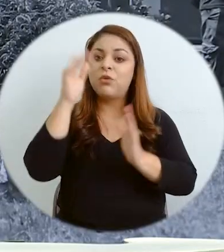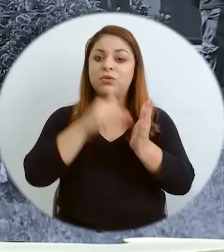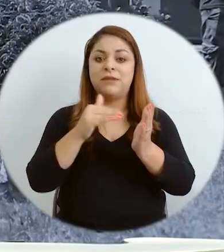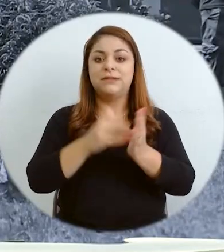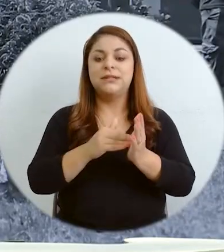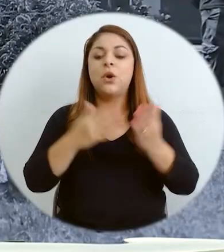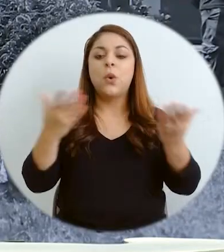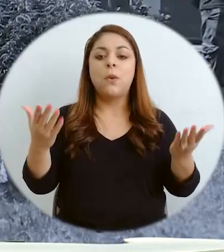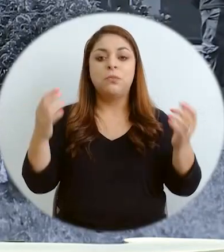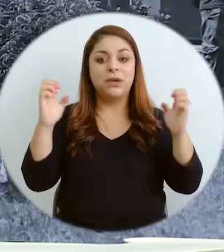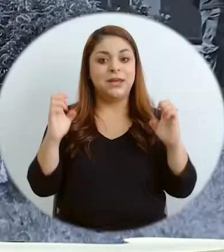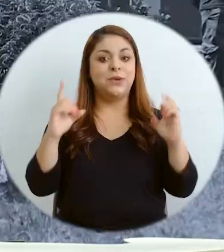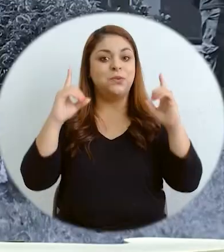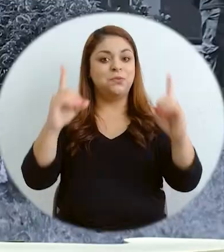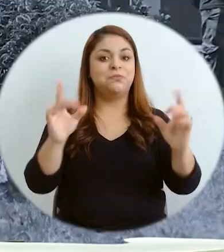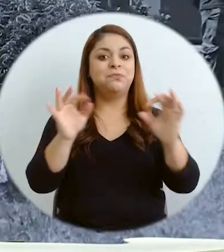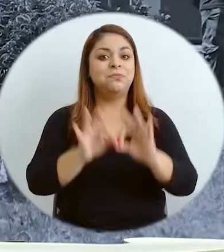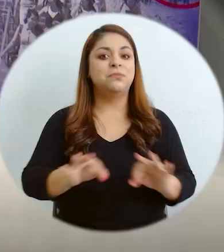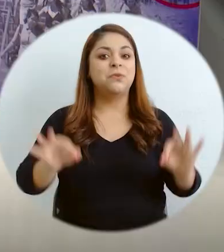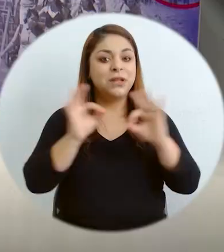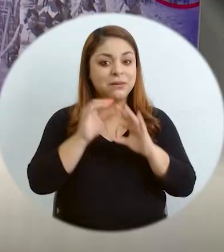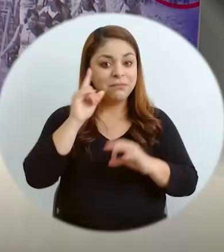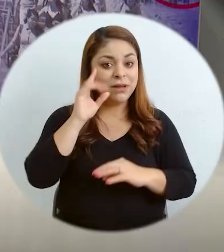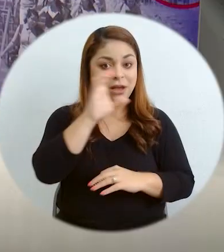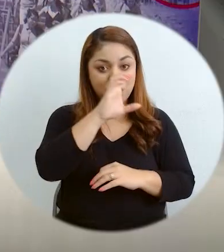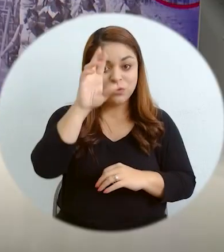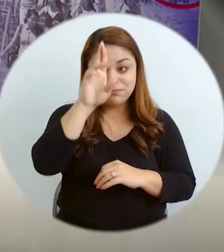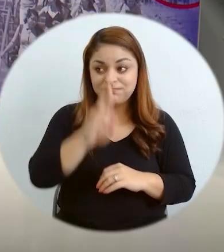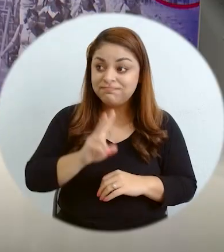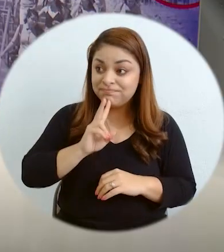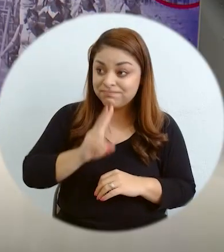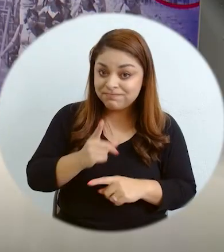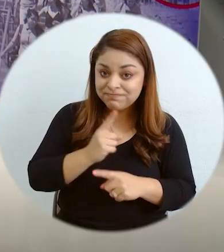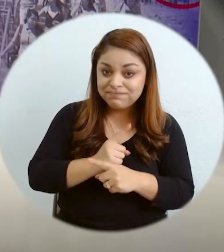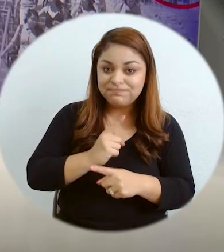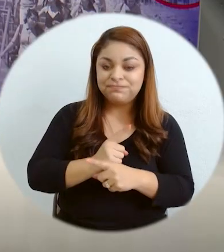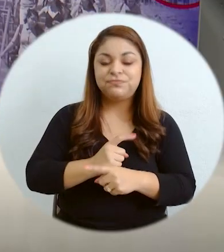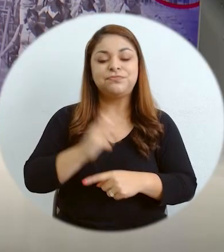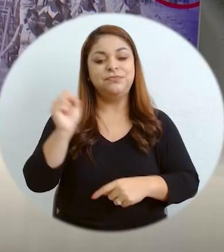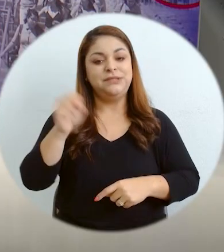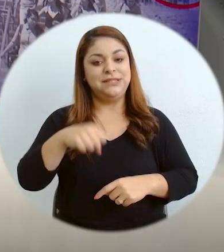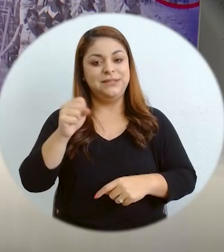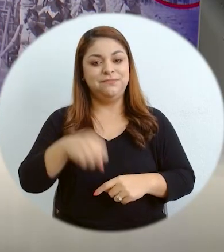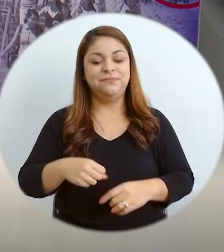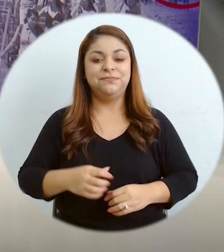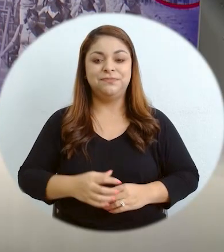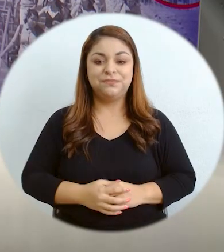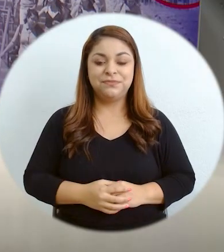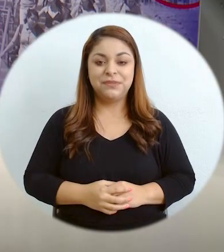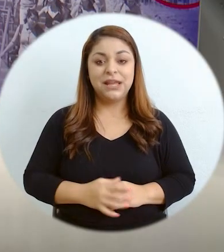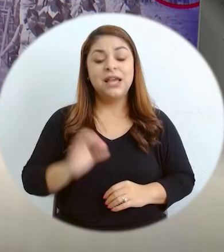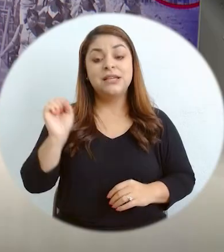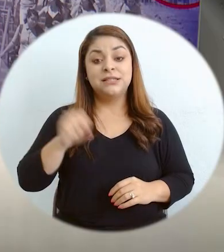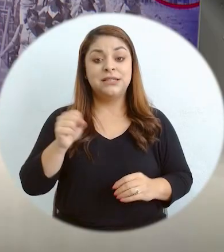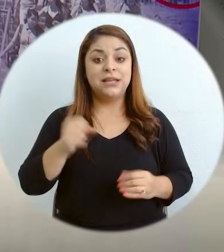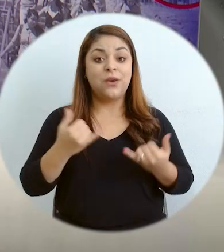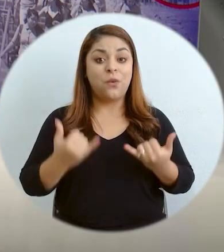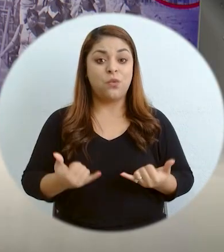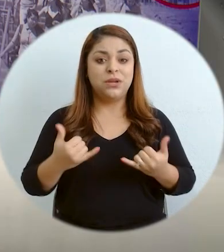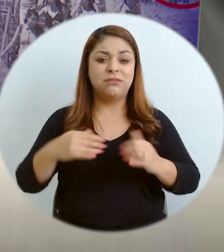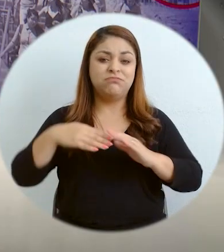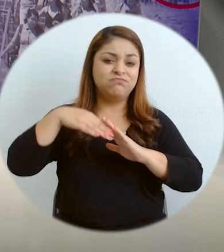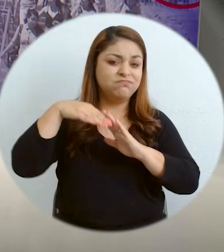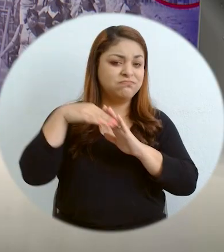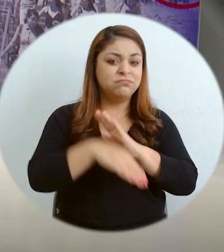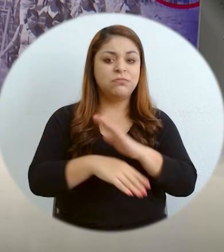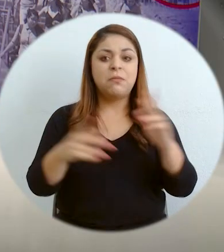tan importante para Costa Rica. ¿No es así? Claro. Bueno, sí, estamos en una crisis,